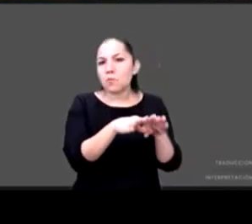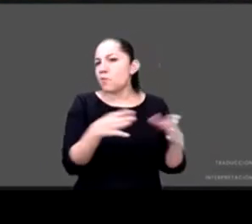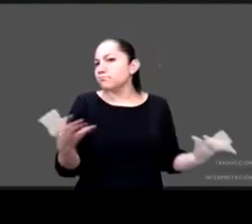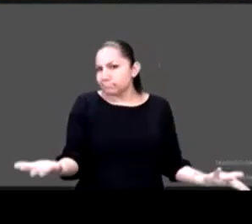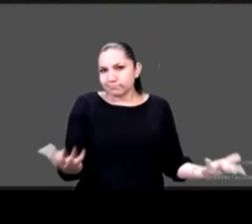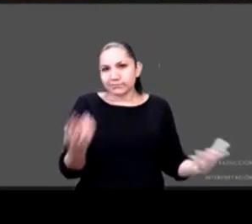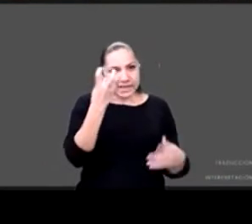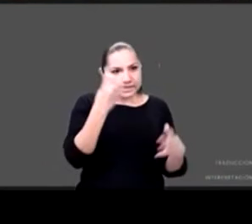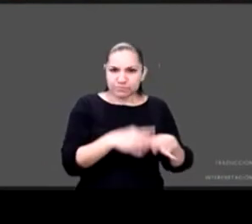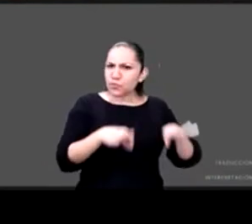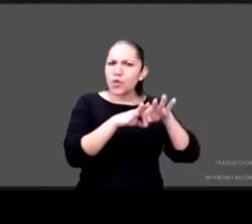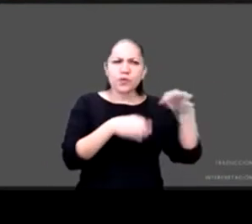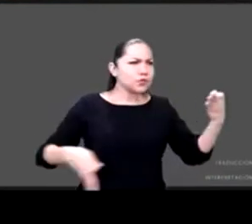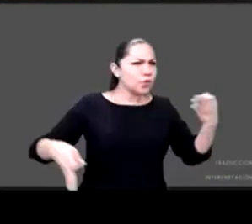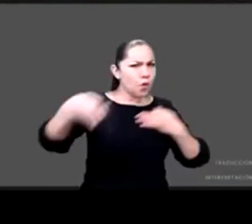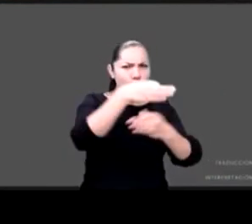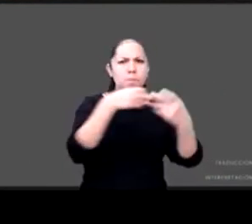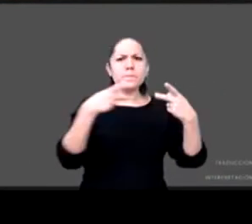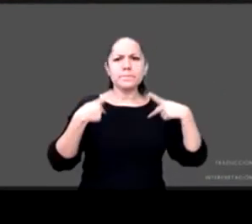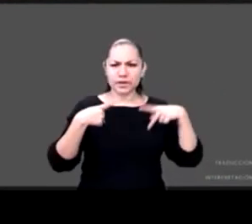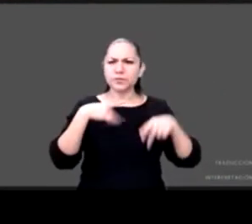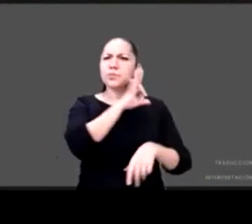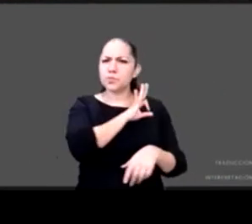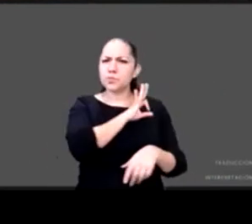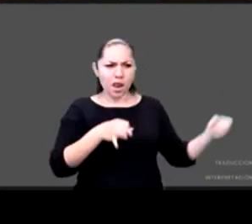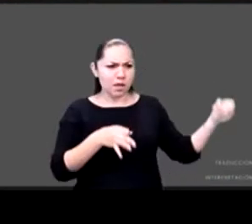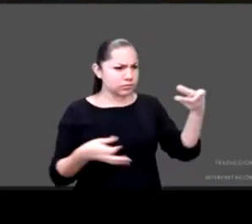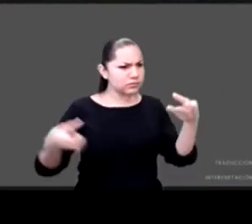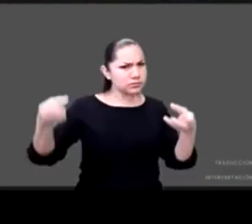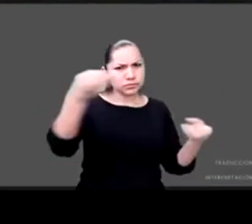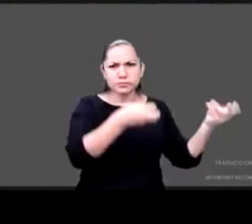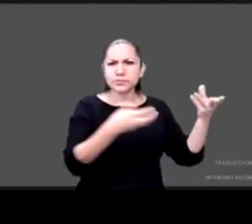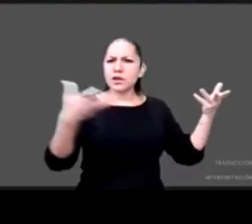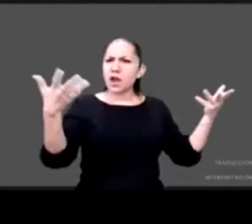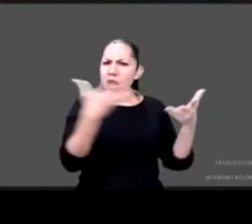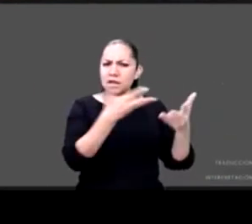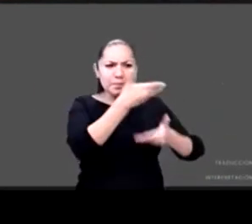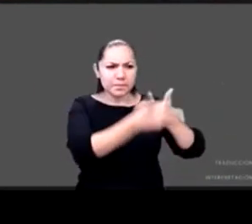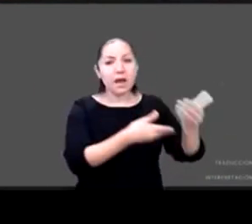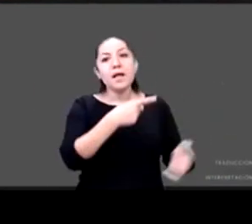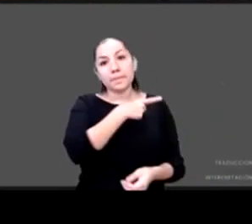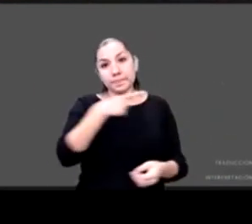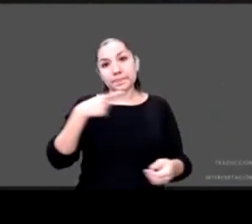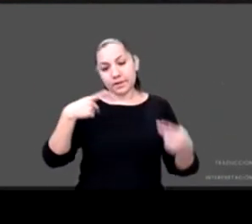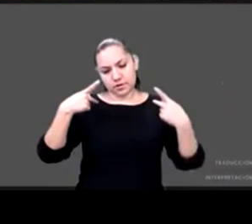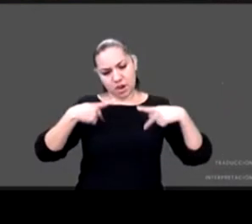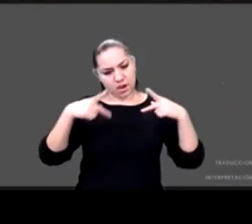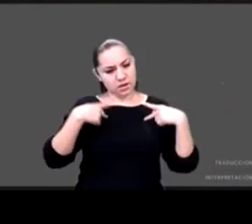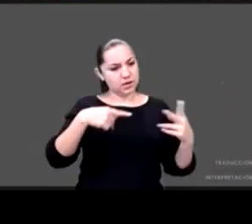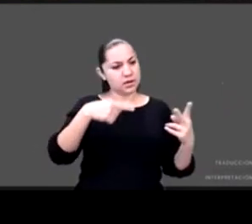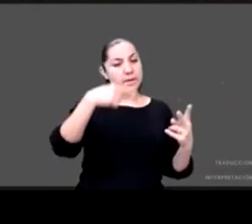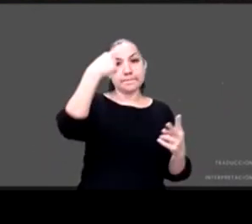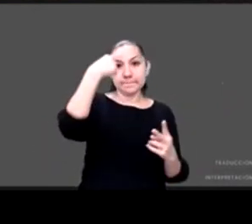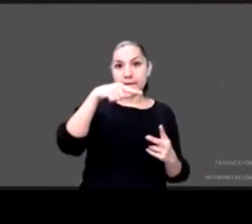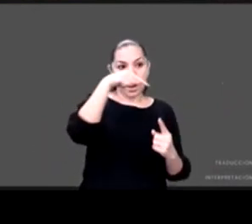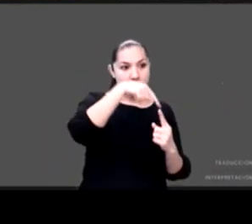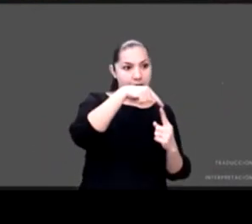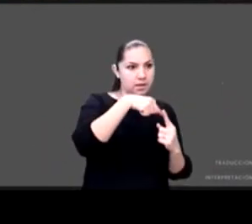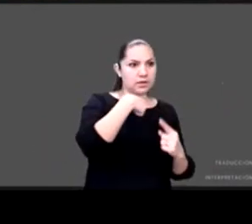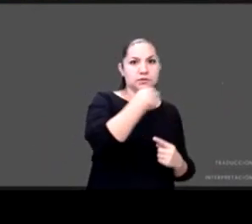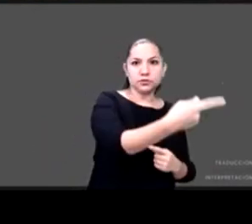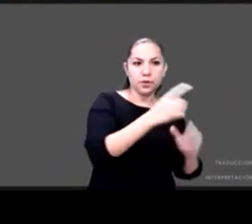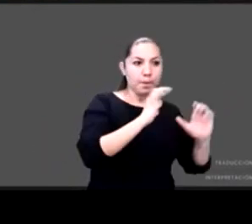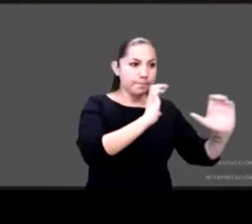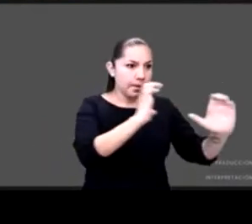con los cuidadores porque también se tienen que cuidar. Entonces, para empezar, eso sería lo que yo quería poner en la mesa.